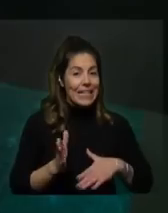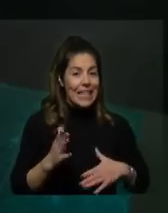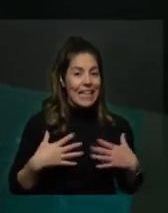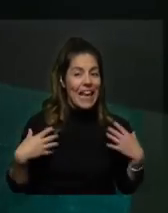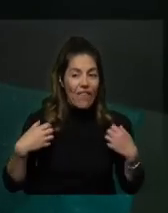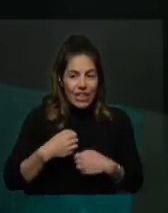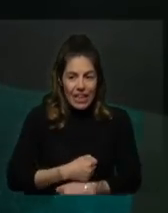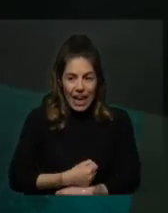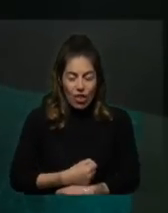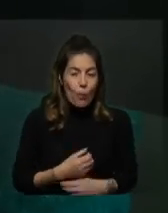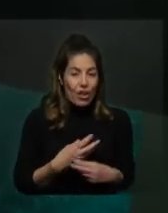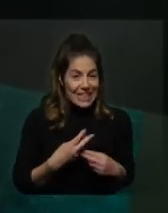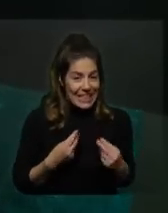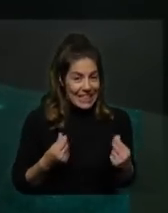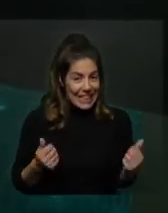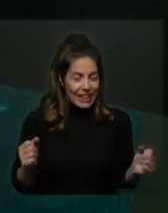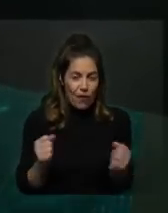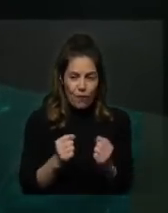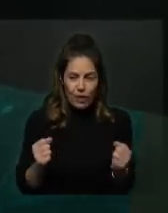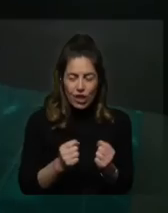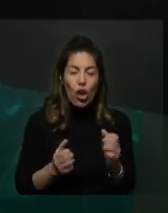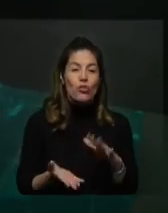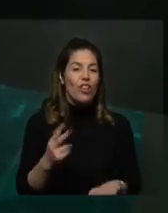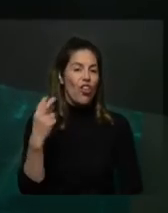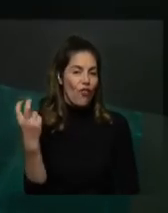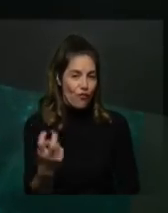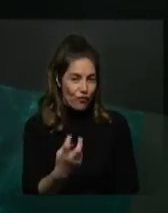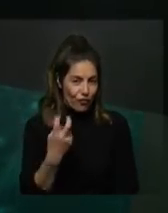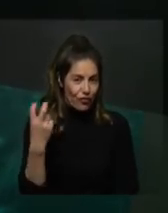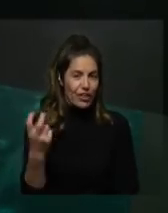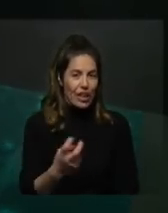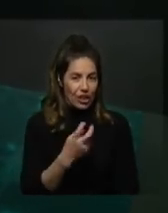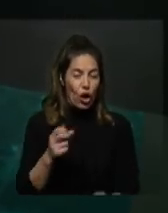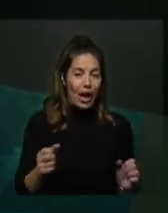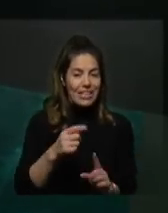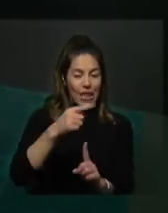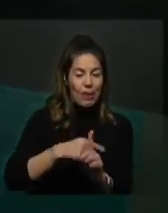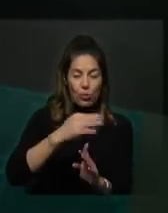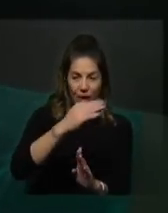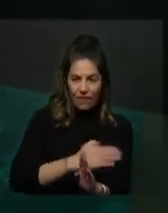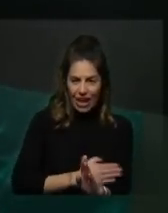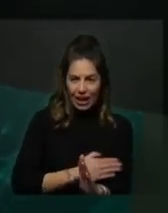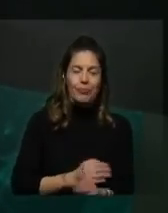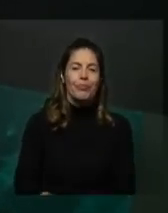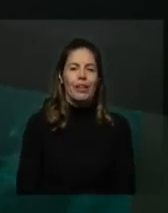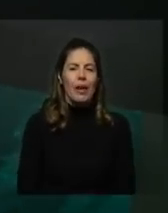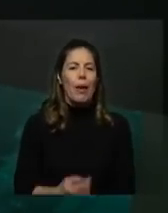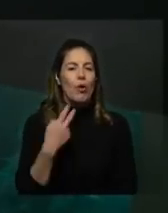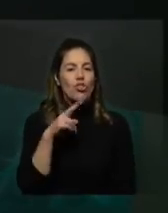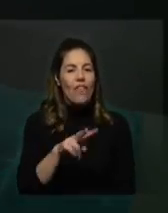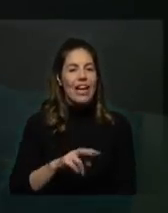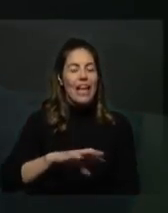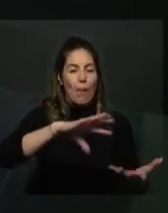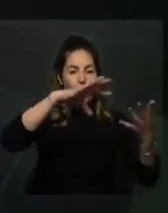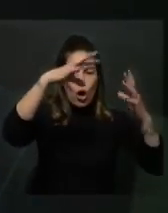el viento Hubo mucho viento el fin de semana secó la ropa Pero bueno sigue el viento y eso hace que la temperatura baje los pros y los contras vamos a ver qué dice el pronóstico